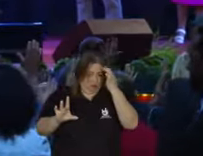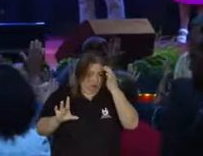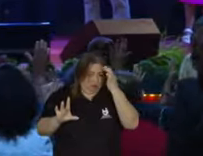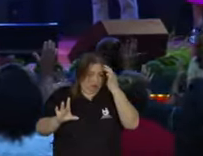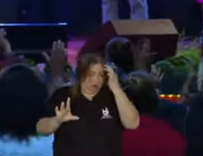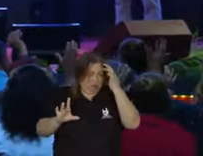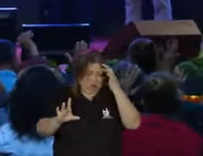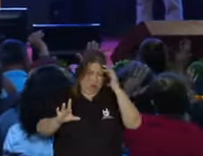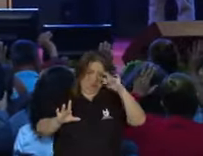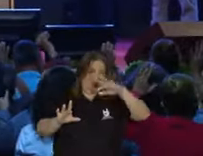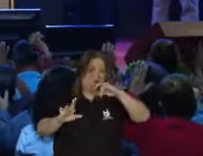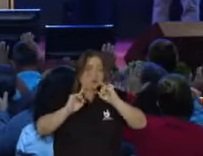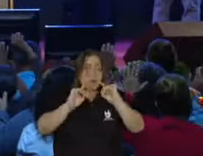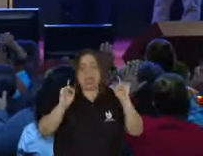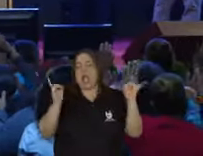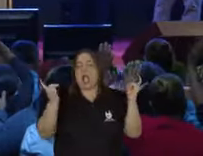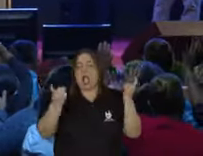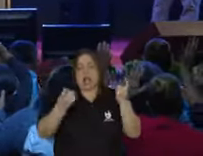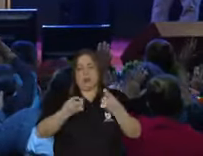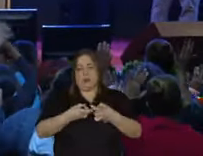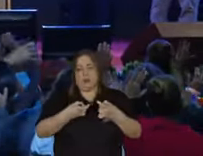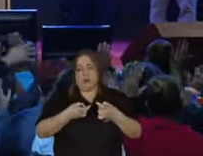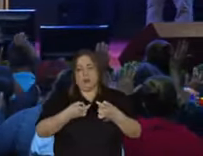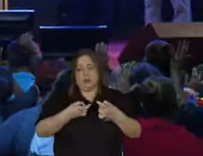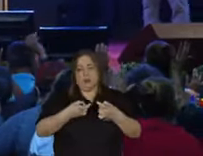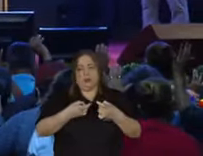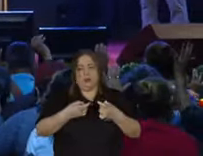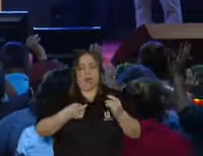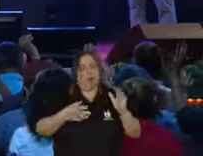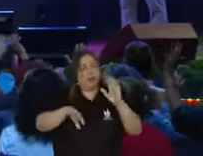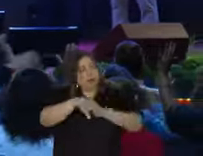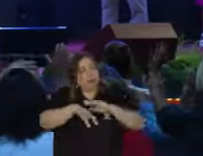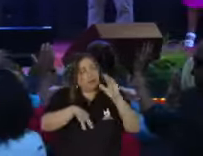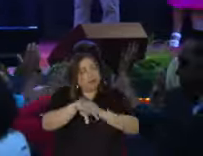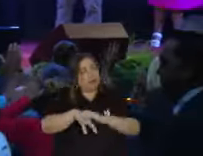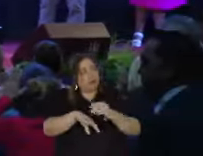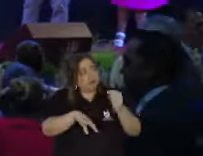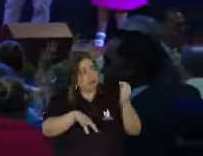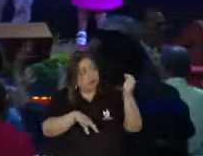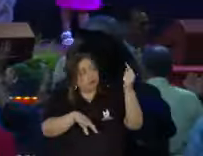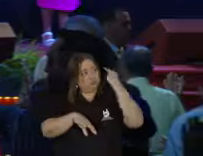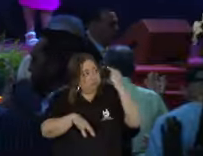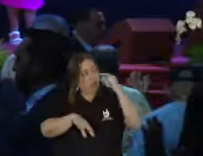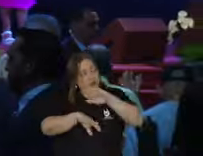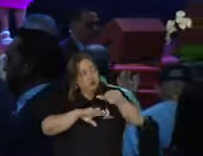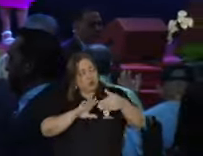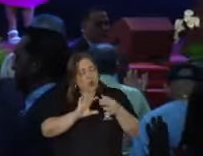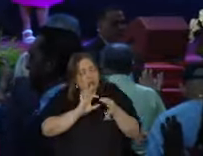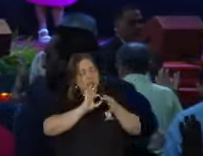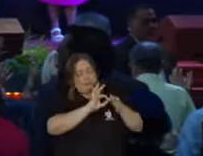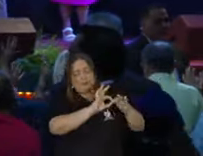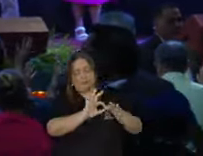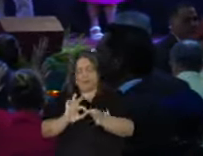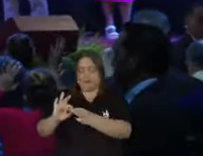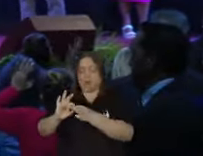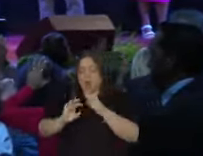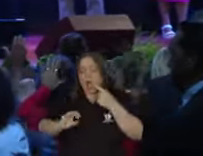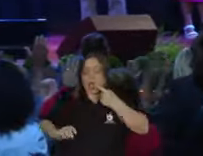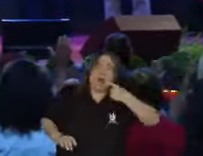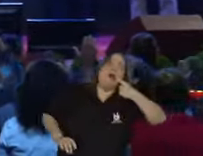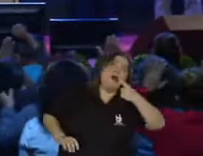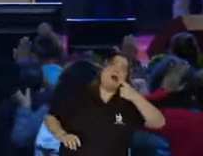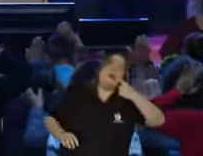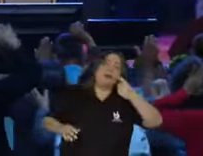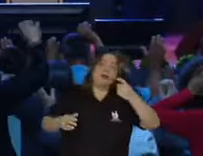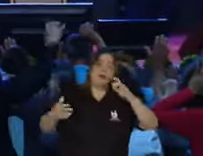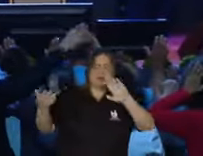que esconde pecados, Señor, Señor, despierta, despierta, despierta, toda atadura de apariencia, ahora sea quebrada en el